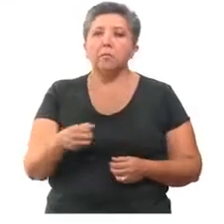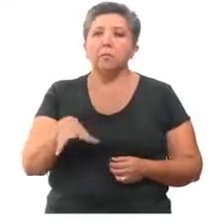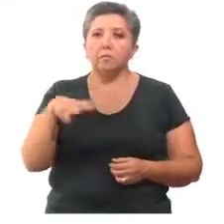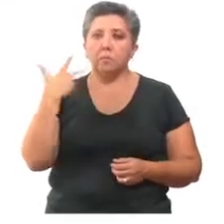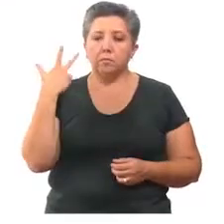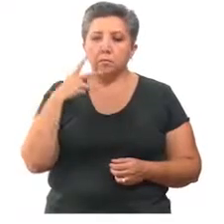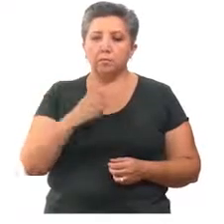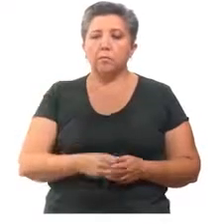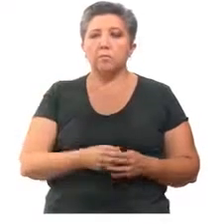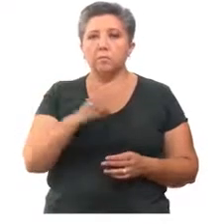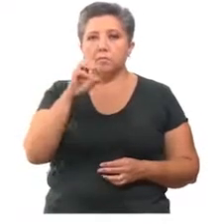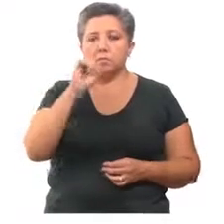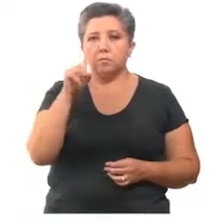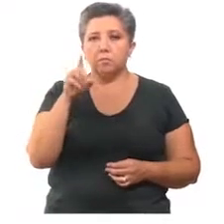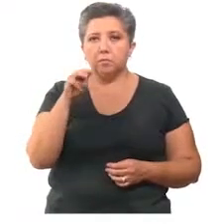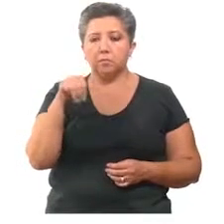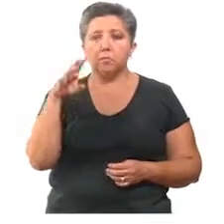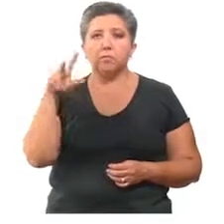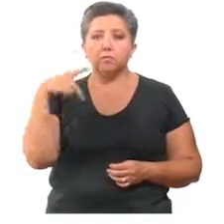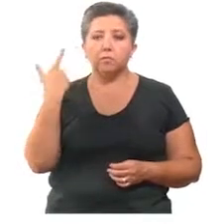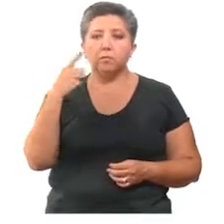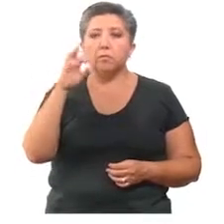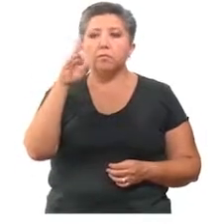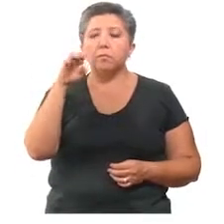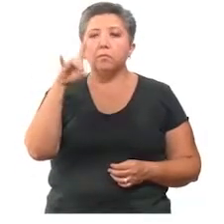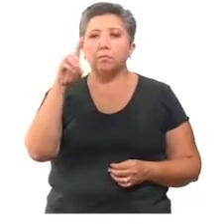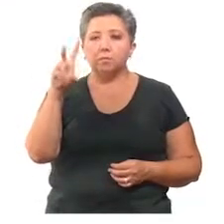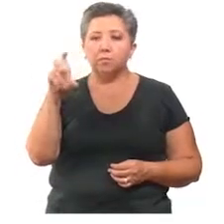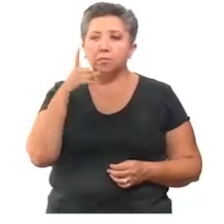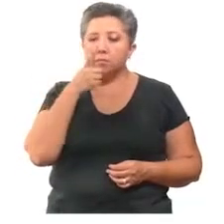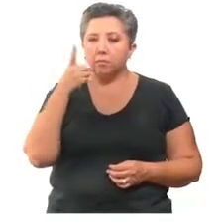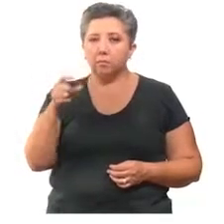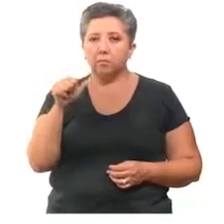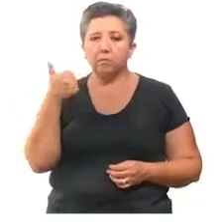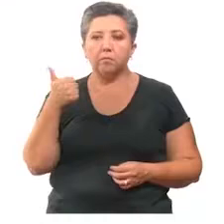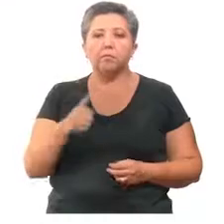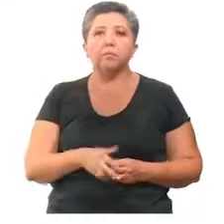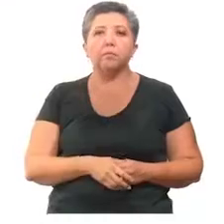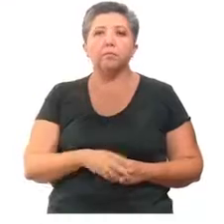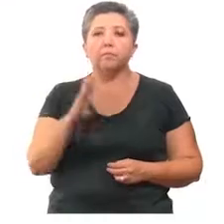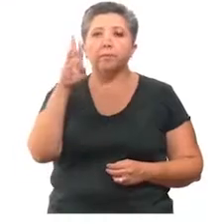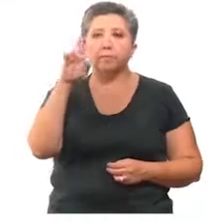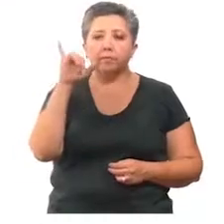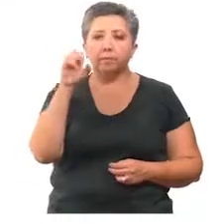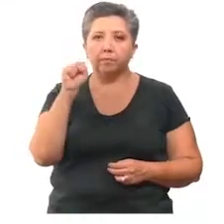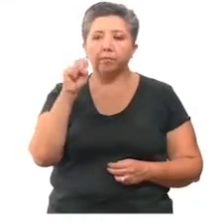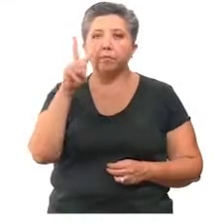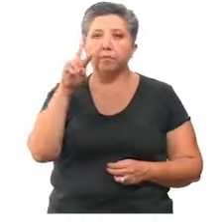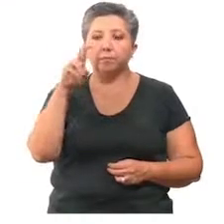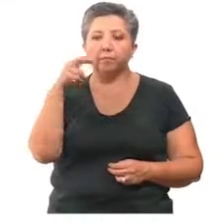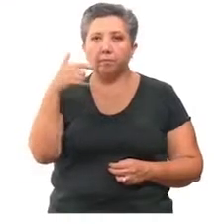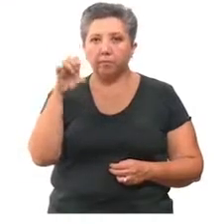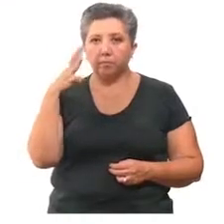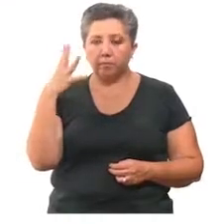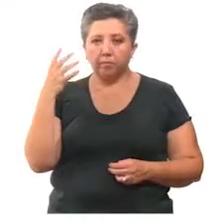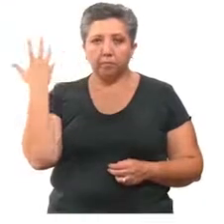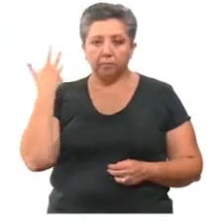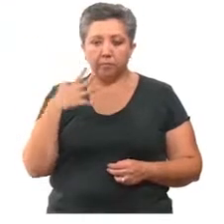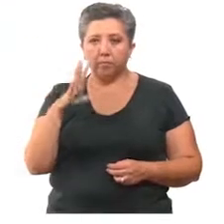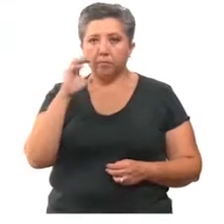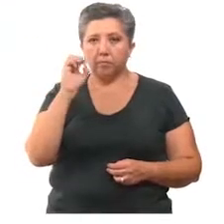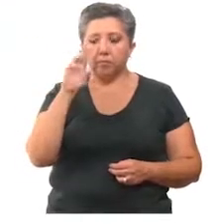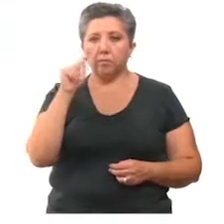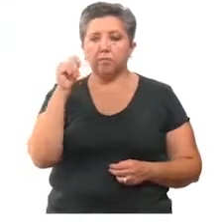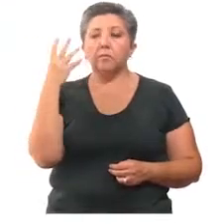13, Nueva Zambulá 12, Fidel Velázquez y Tixcacalo Pichén 11, Brisas y Vergel 4 10, Cortés